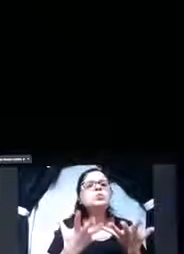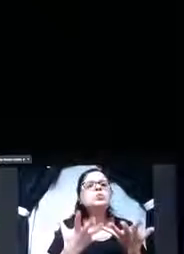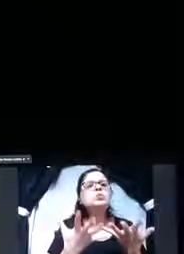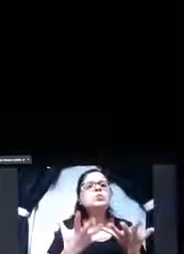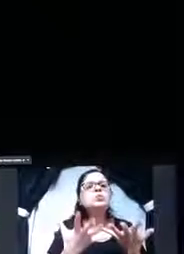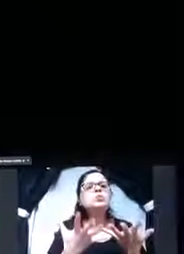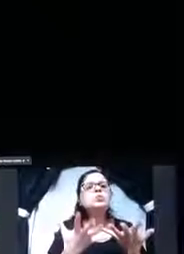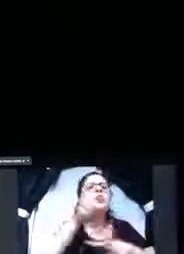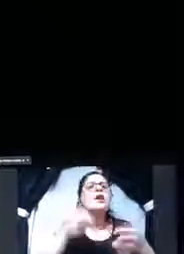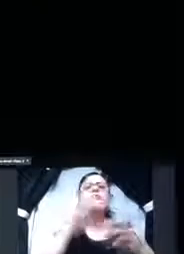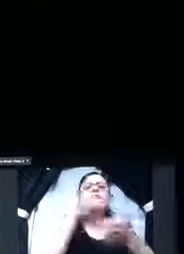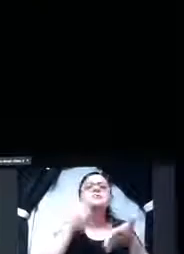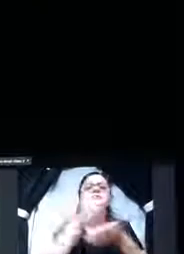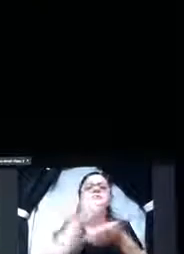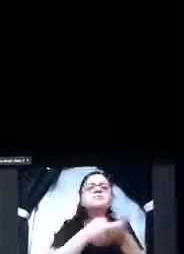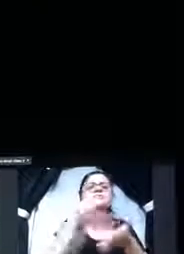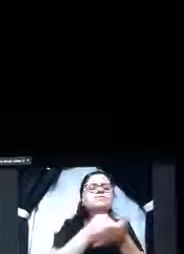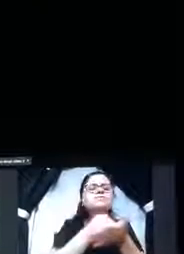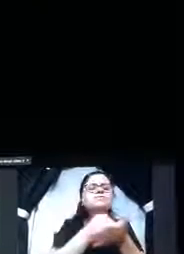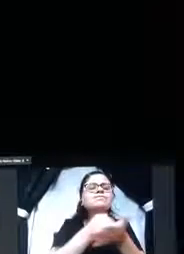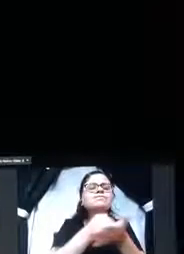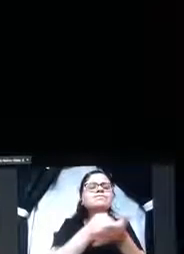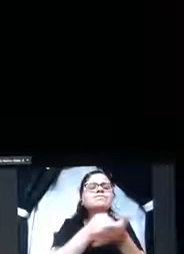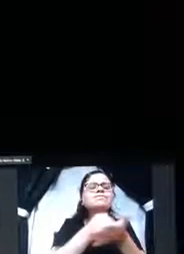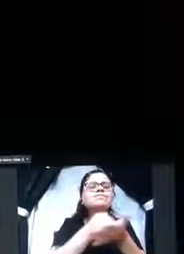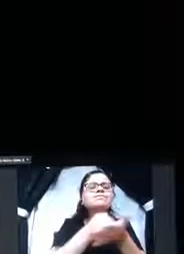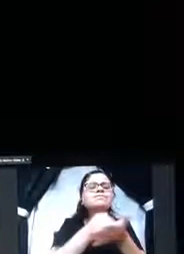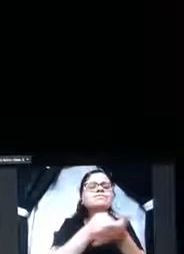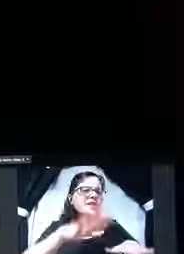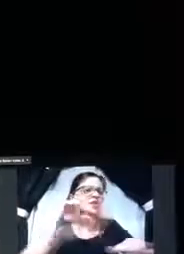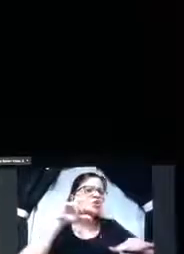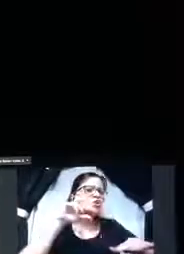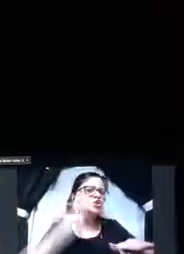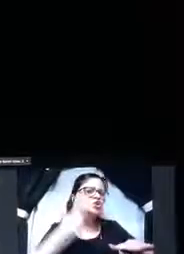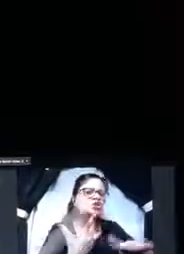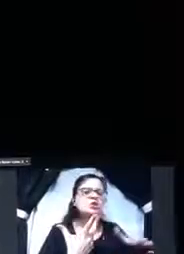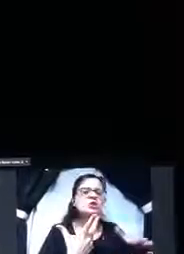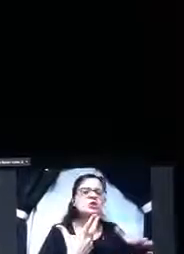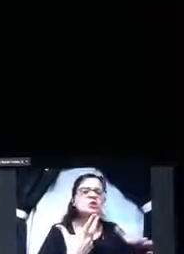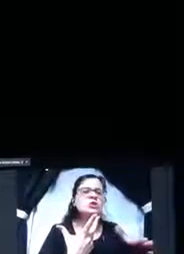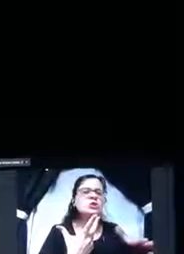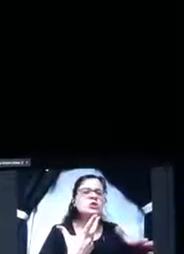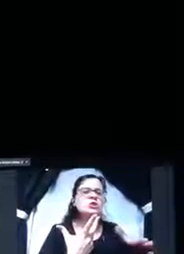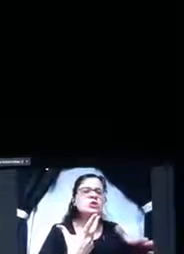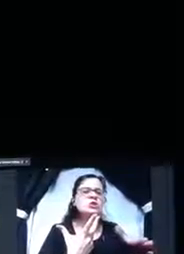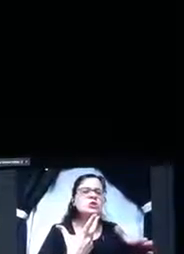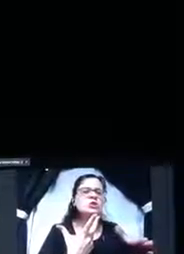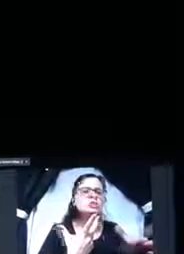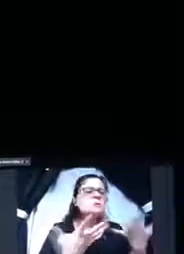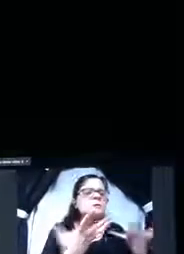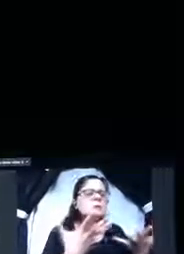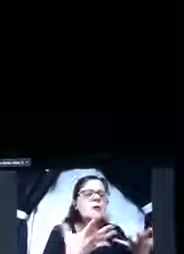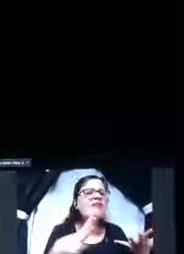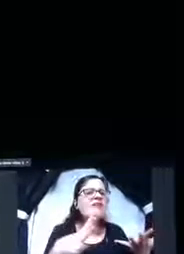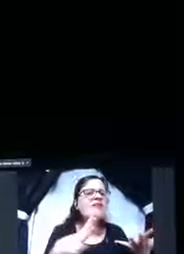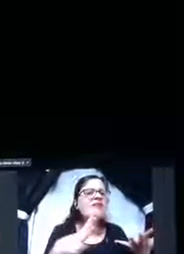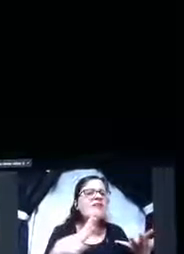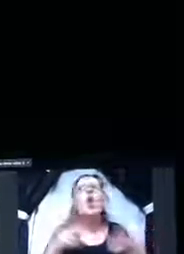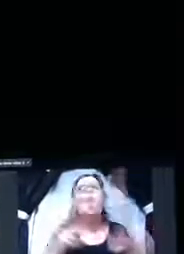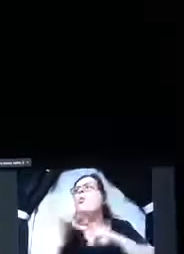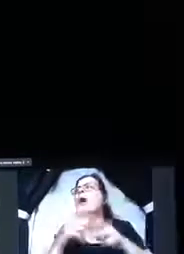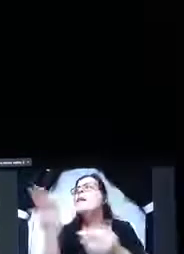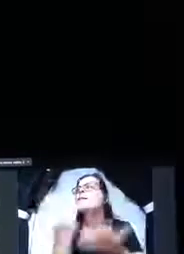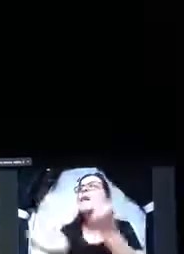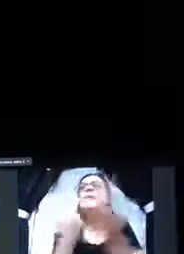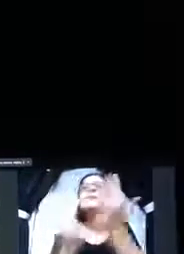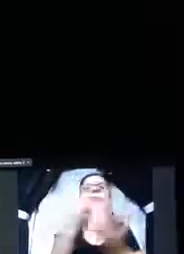veía que con los chicos que trabajaban iban apareciendo y que las herramientas que tenía hasta el momento